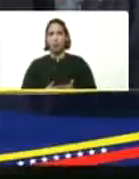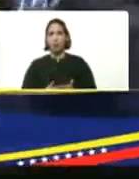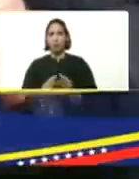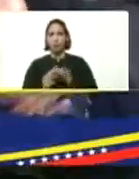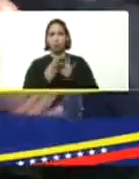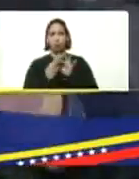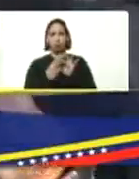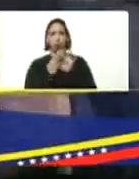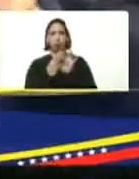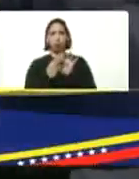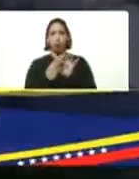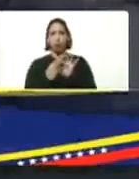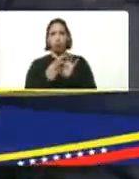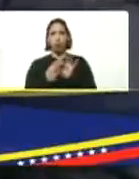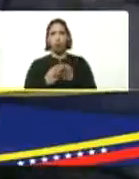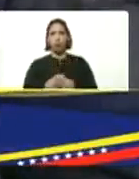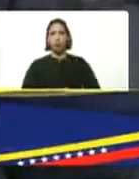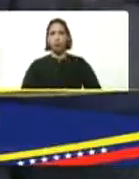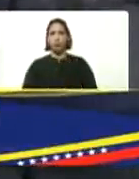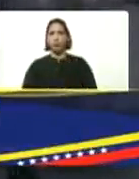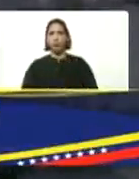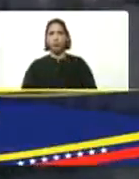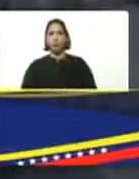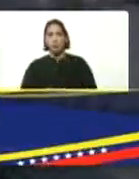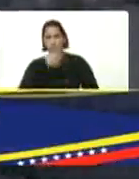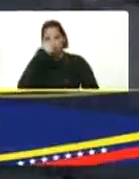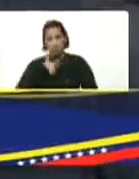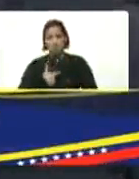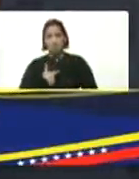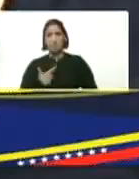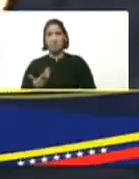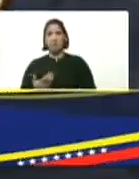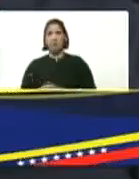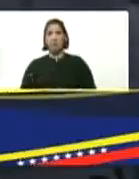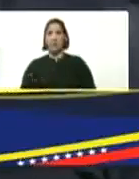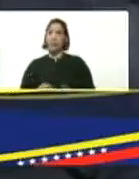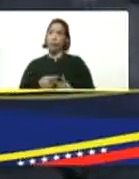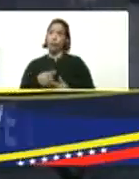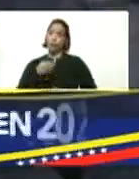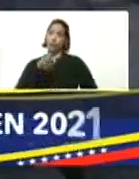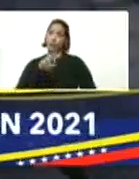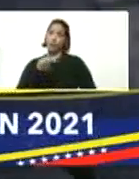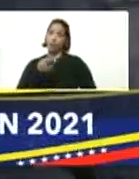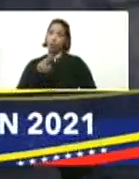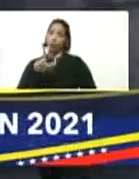importante entre el lector. Así que, Raúl,